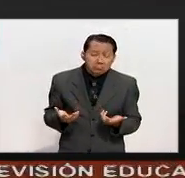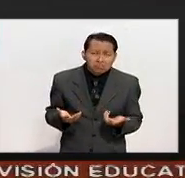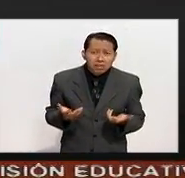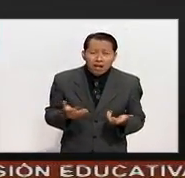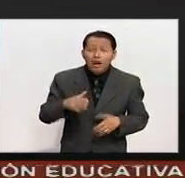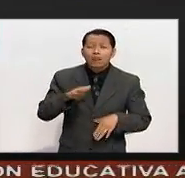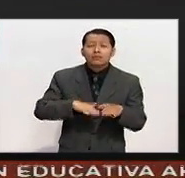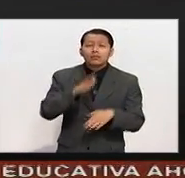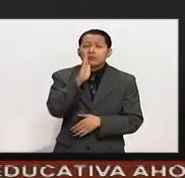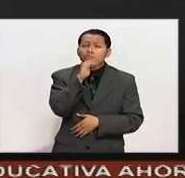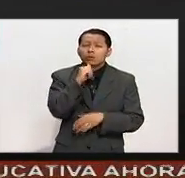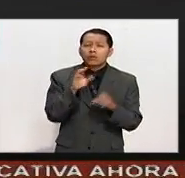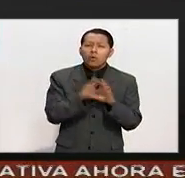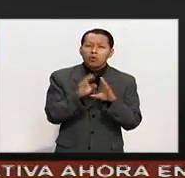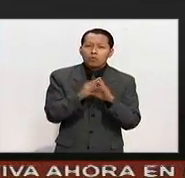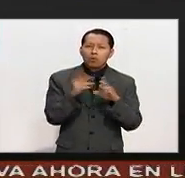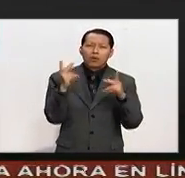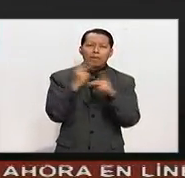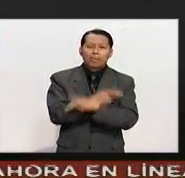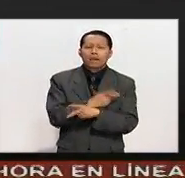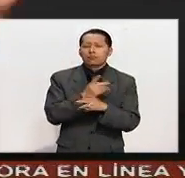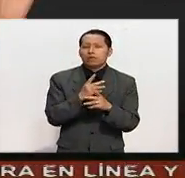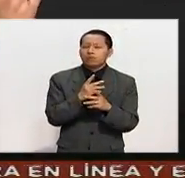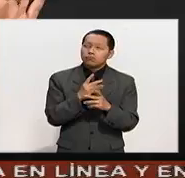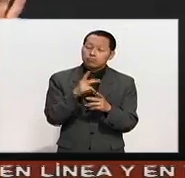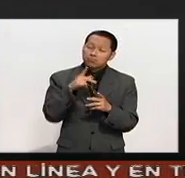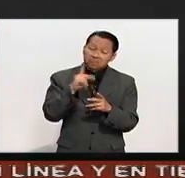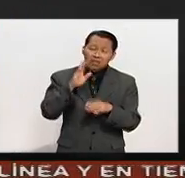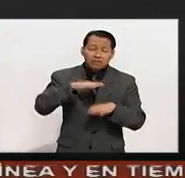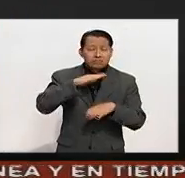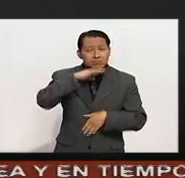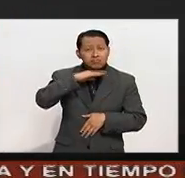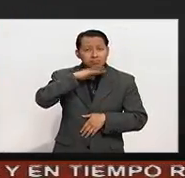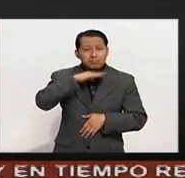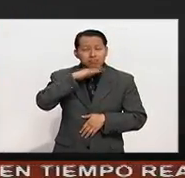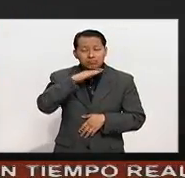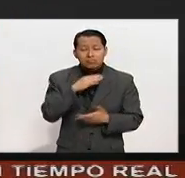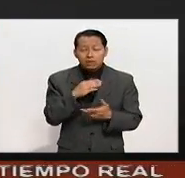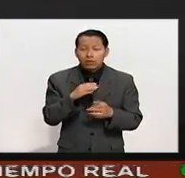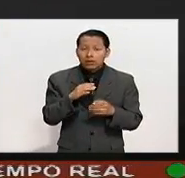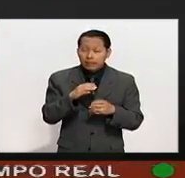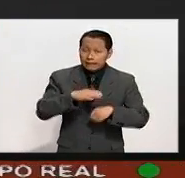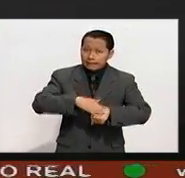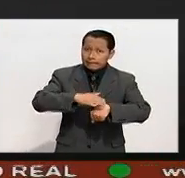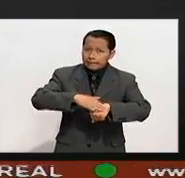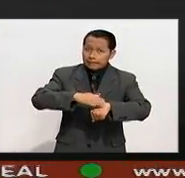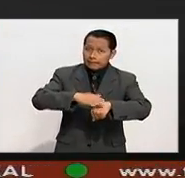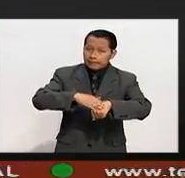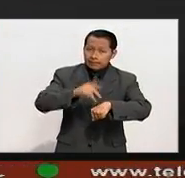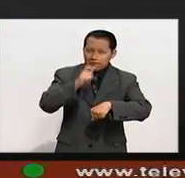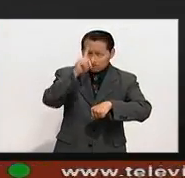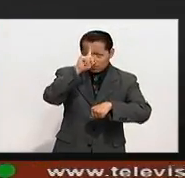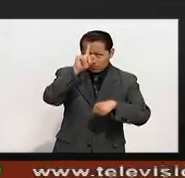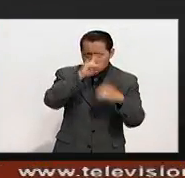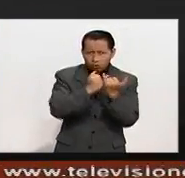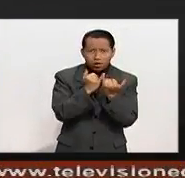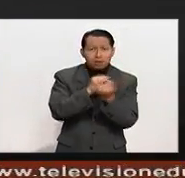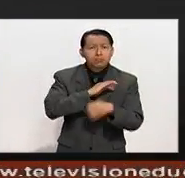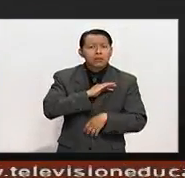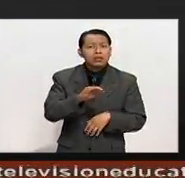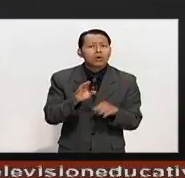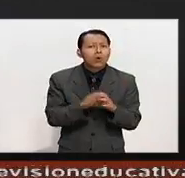veces estar absortos de lo que está pasando, pero nos distrae de nuestro entorno. Entonces la recomendación, además de lo que nos vayan proveyendo